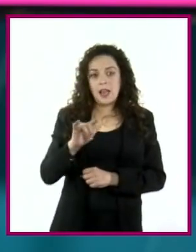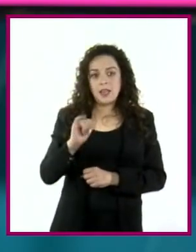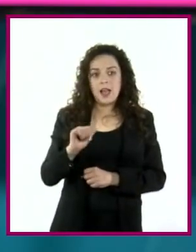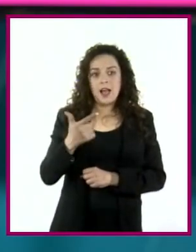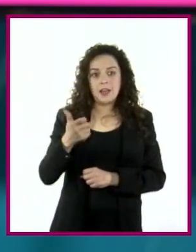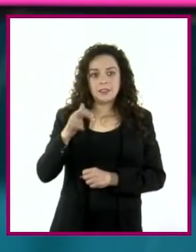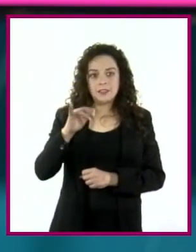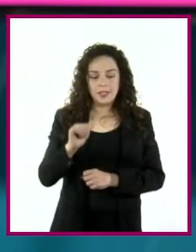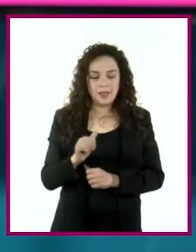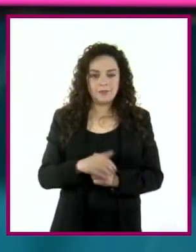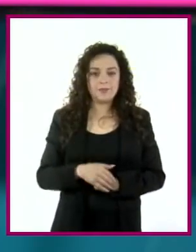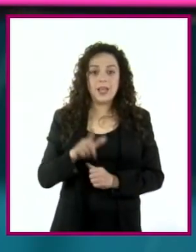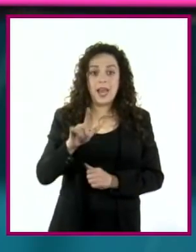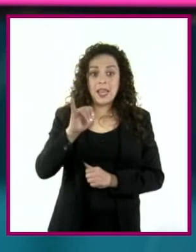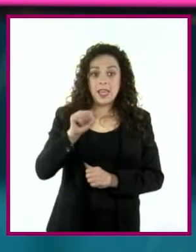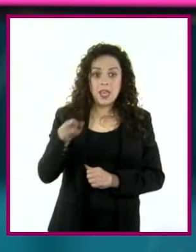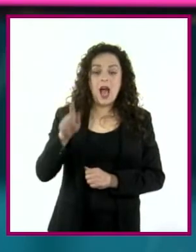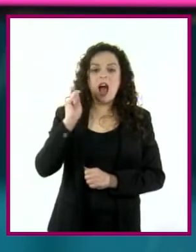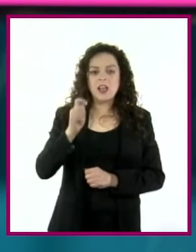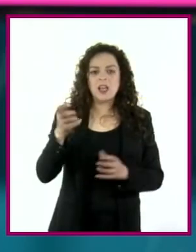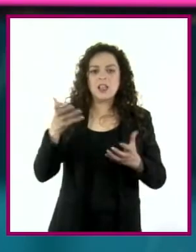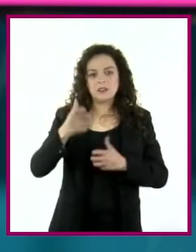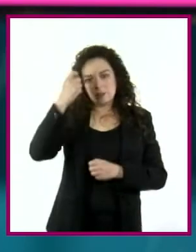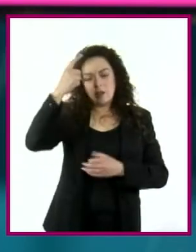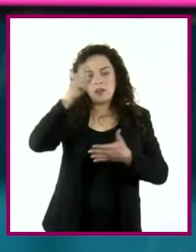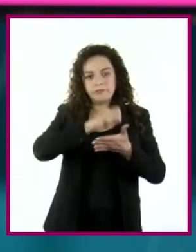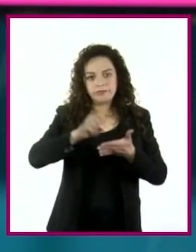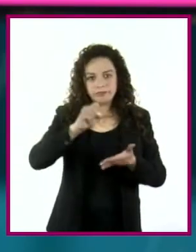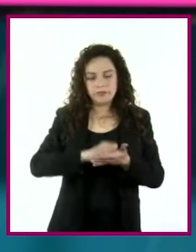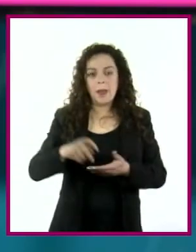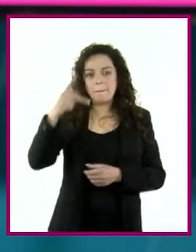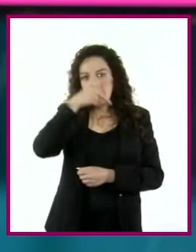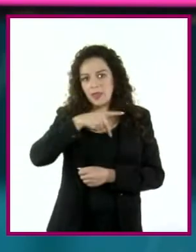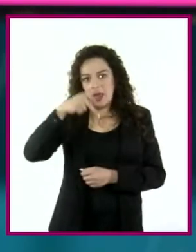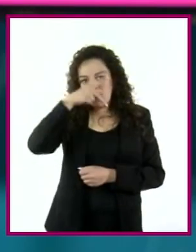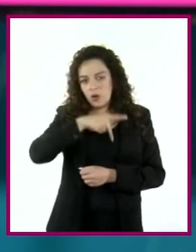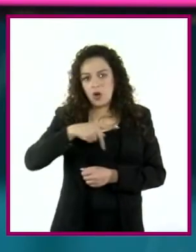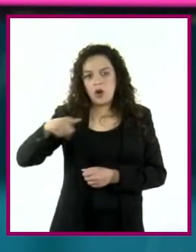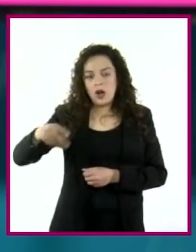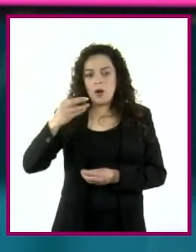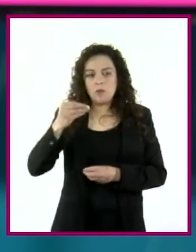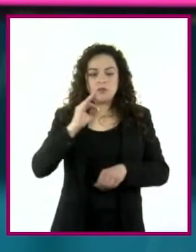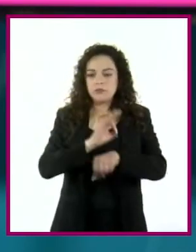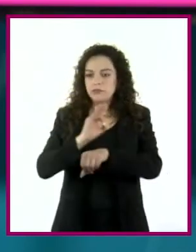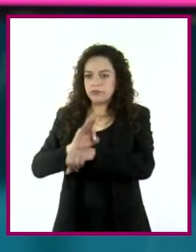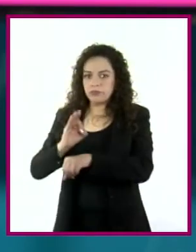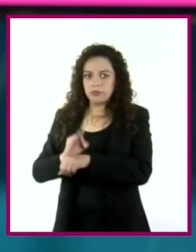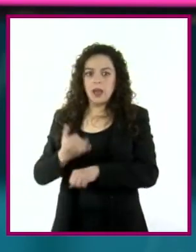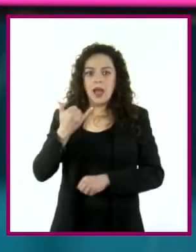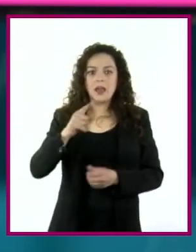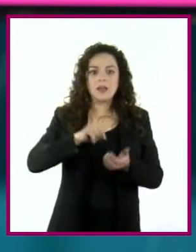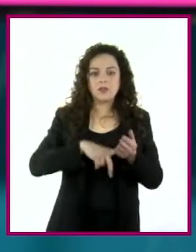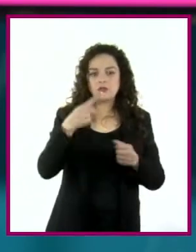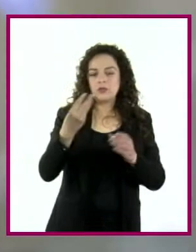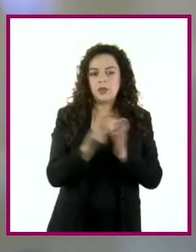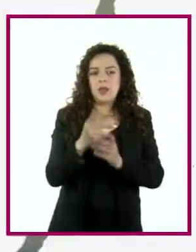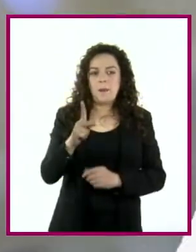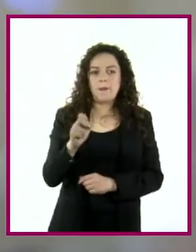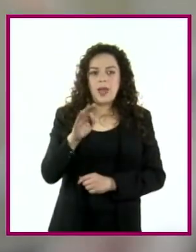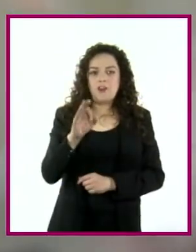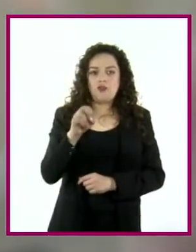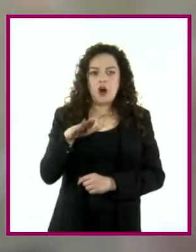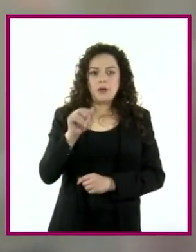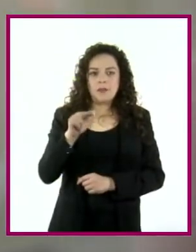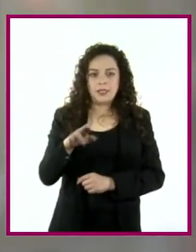sirena. Lía es escritora, pedagoga, activista trans y artista del performance. Veamos esta cápsula.